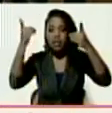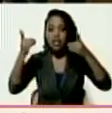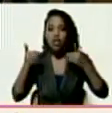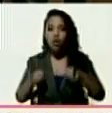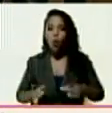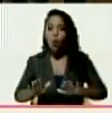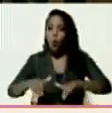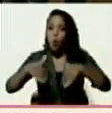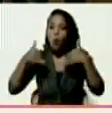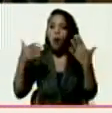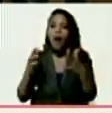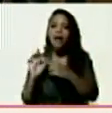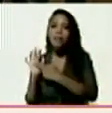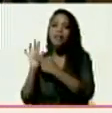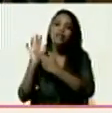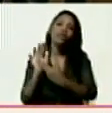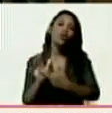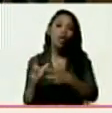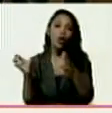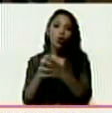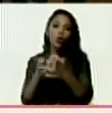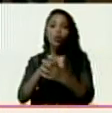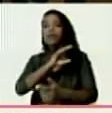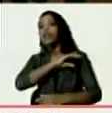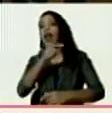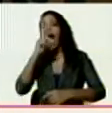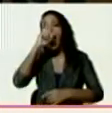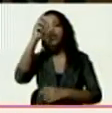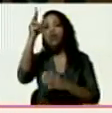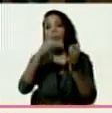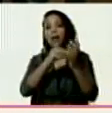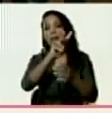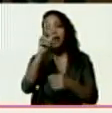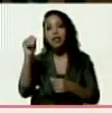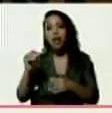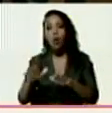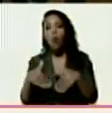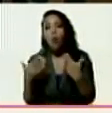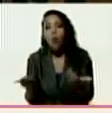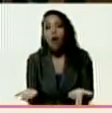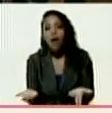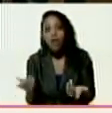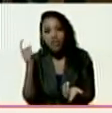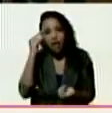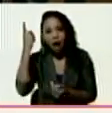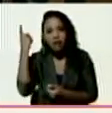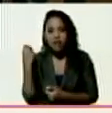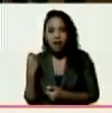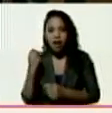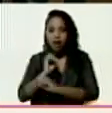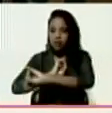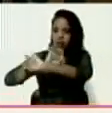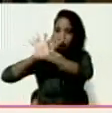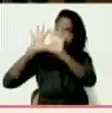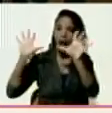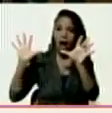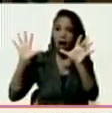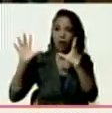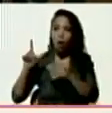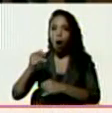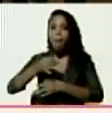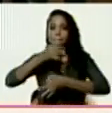la representación de la Junta Directiva para el año 2020, el cual el día de ayer claramente la Cámara se